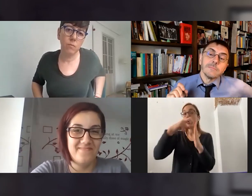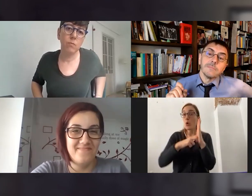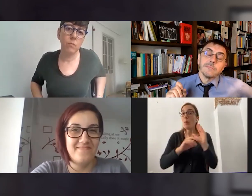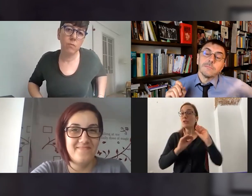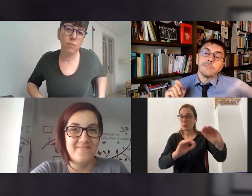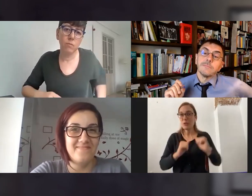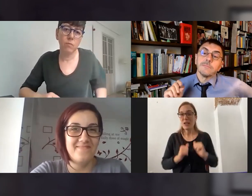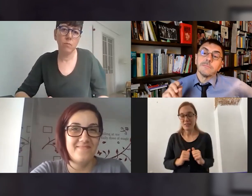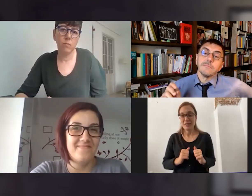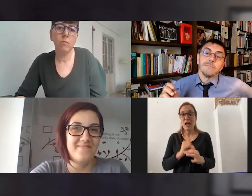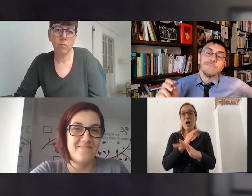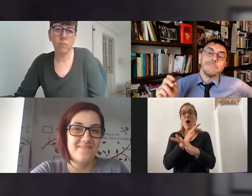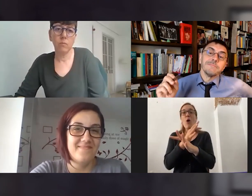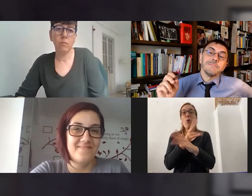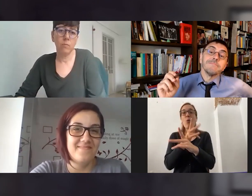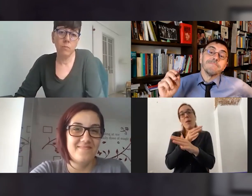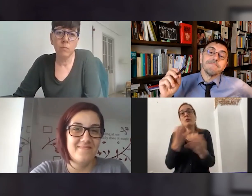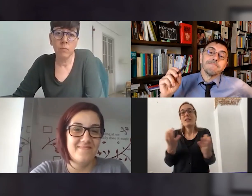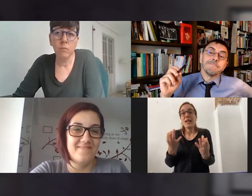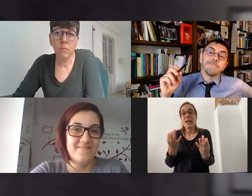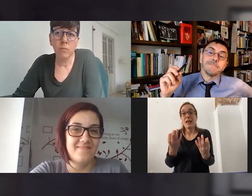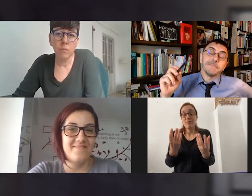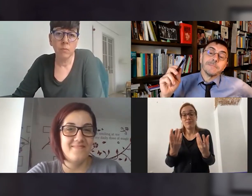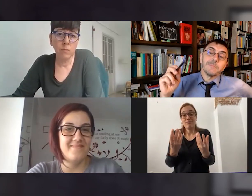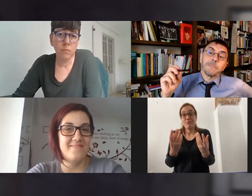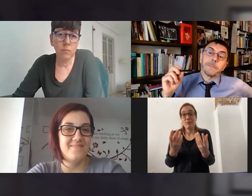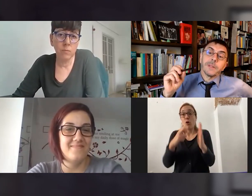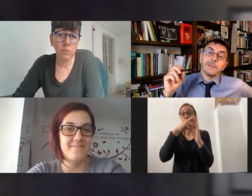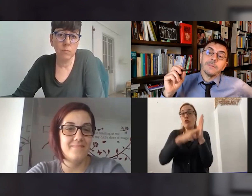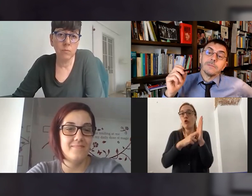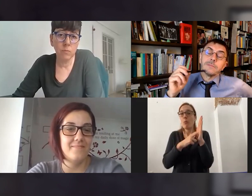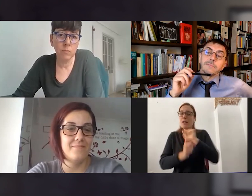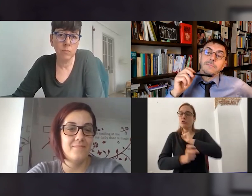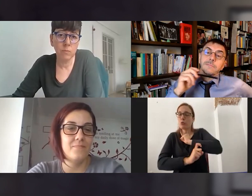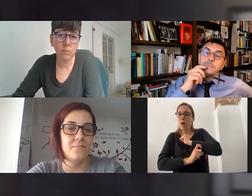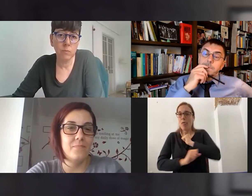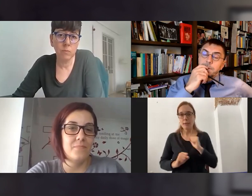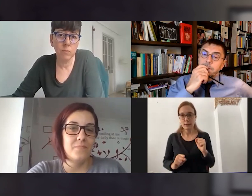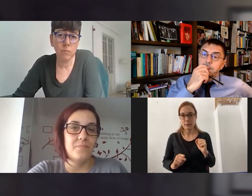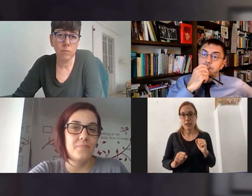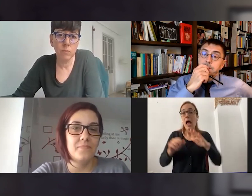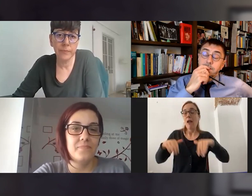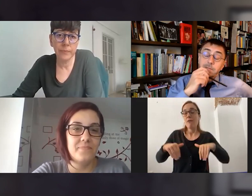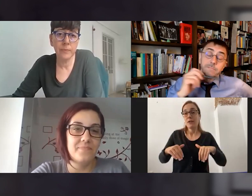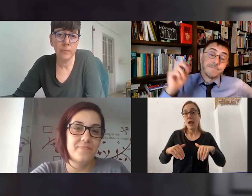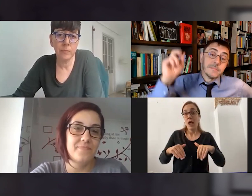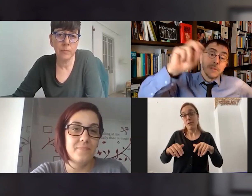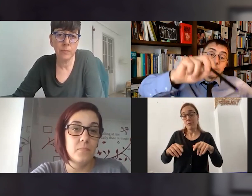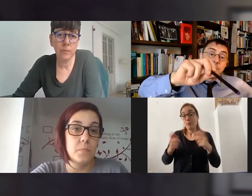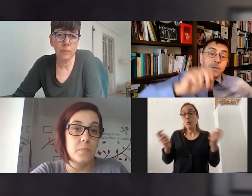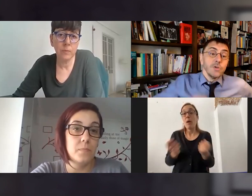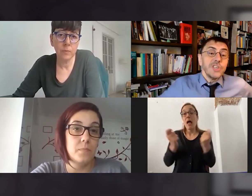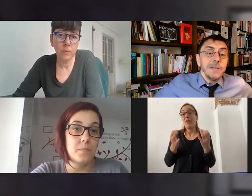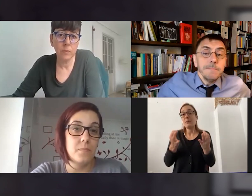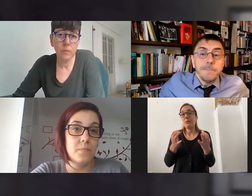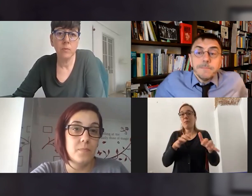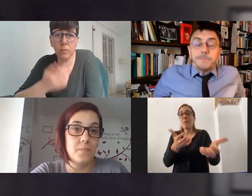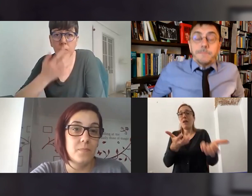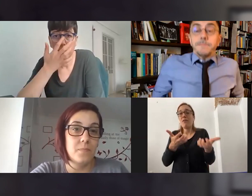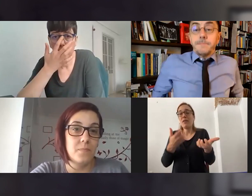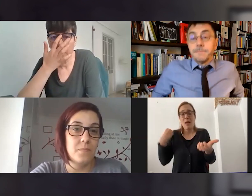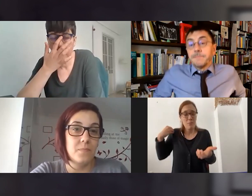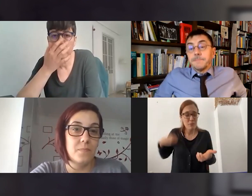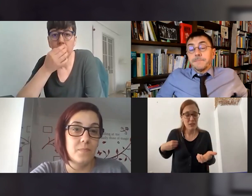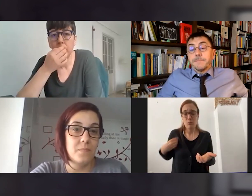las cartas trucadas, porque al final estos medios de propaganda siempre les van a beneficiar. Pero contra esto, que